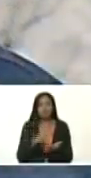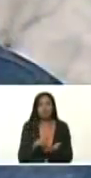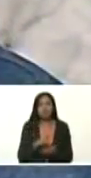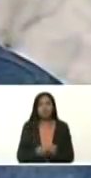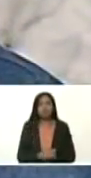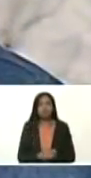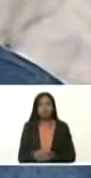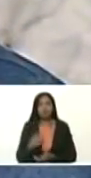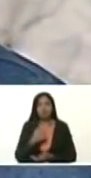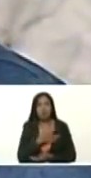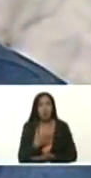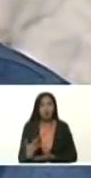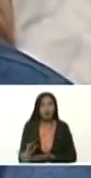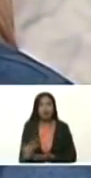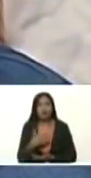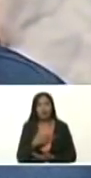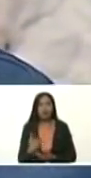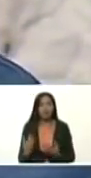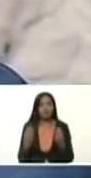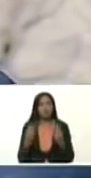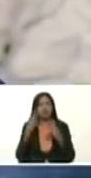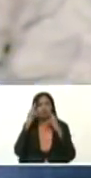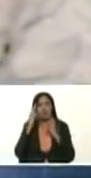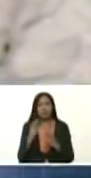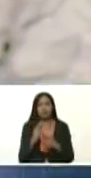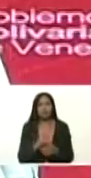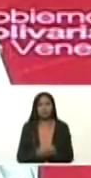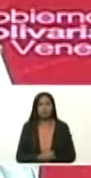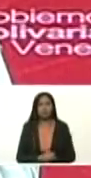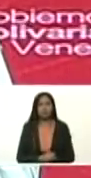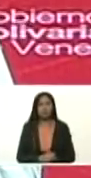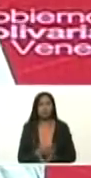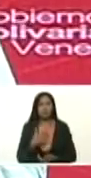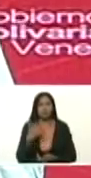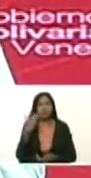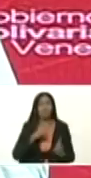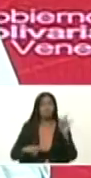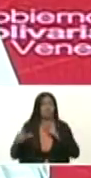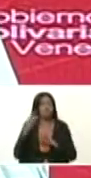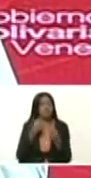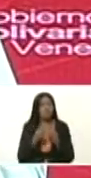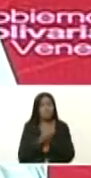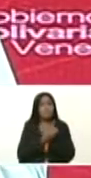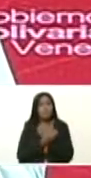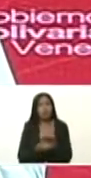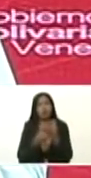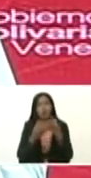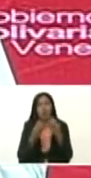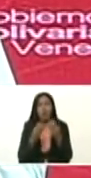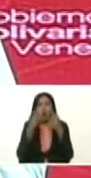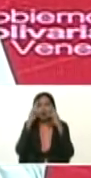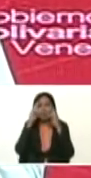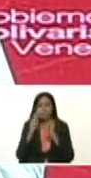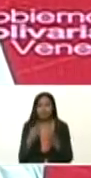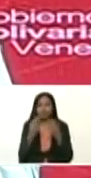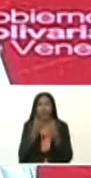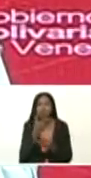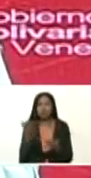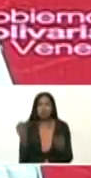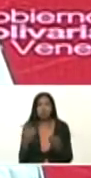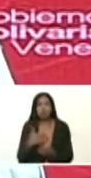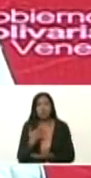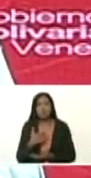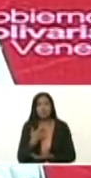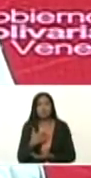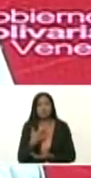que lo queremos y los respetamos, presidente. Amén. Yo también los quiero mucho. Y los respeto mucho. Y me